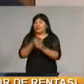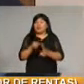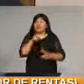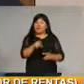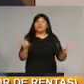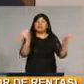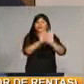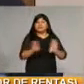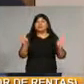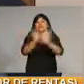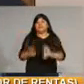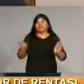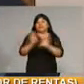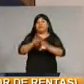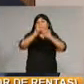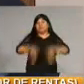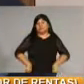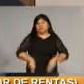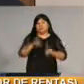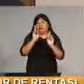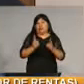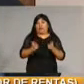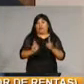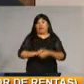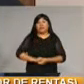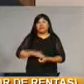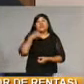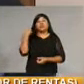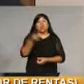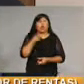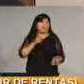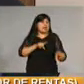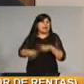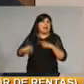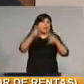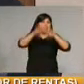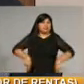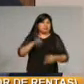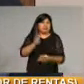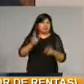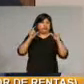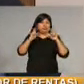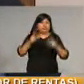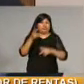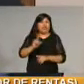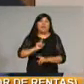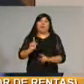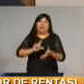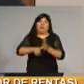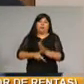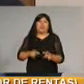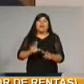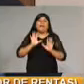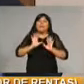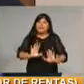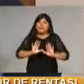digamos pero la cláusula no es inmediata no es algo que nosotros dispongamos que inmediatamente se hace es un proceso en donde